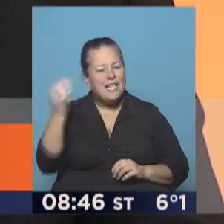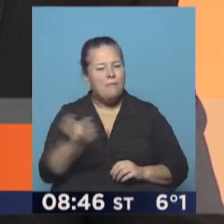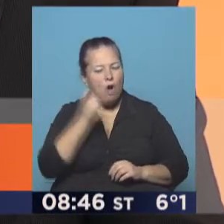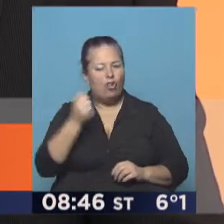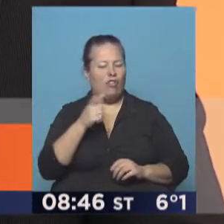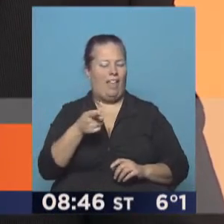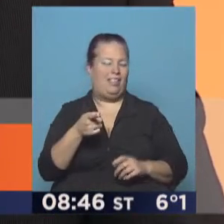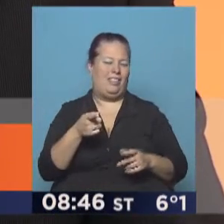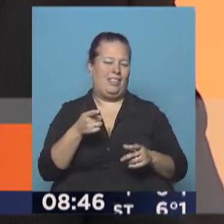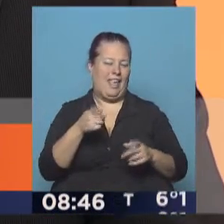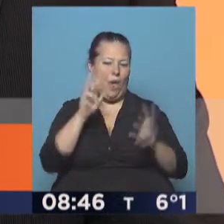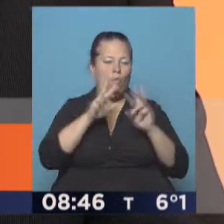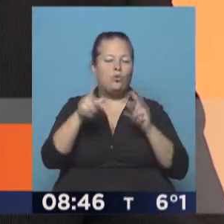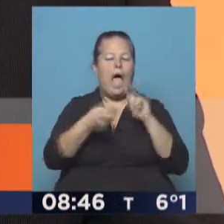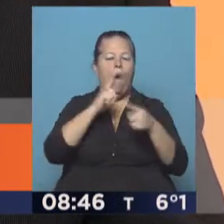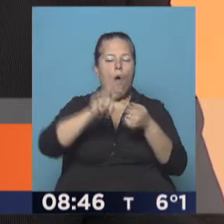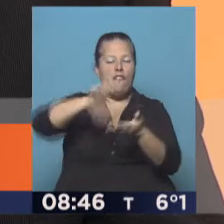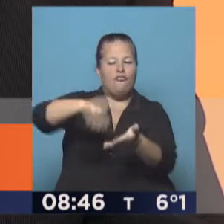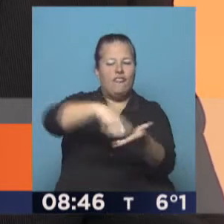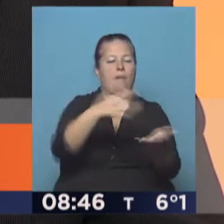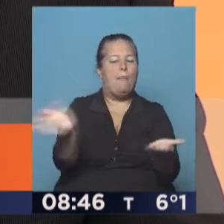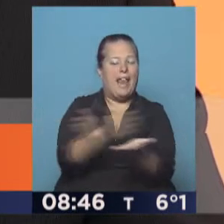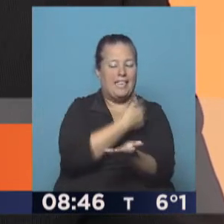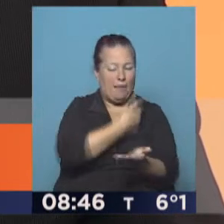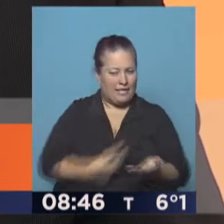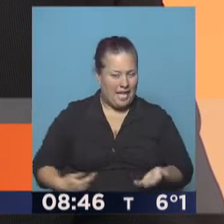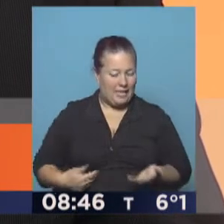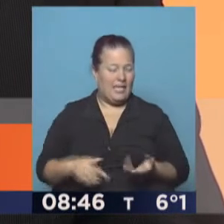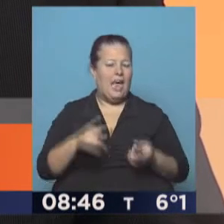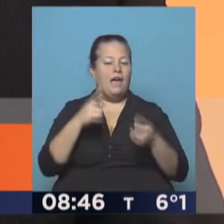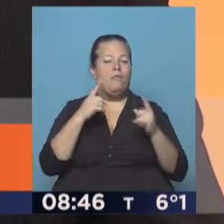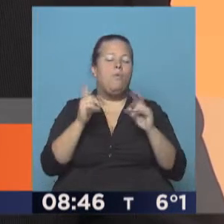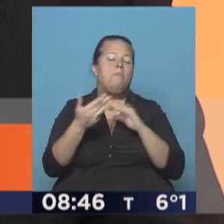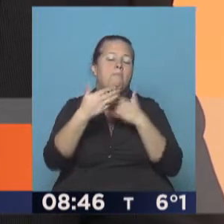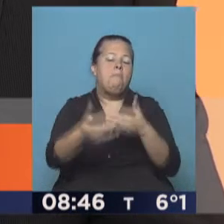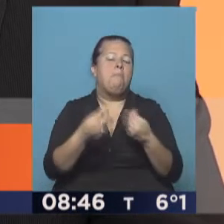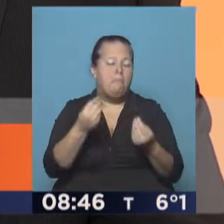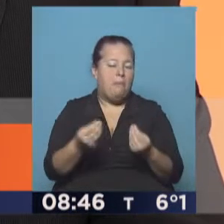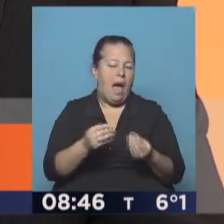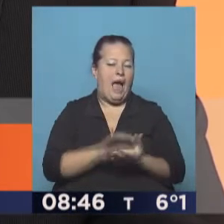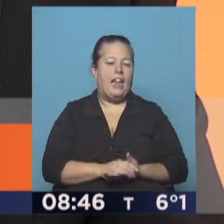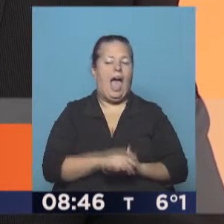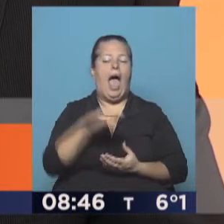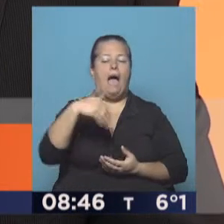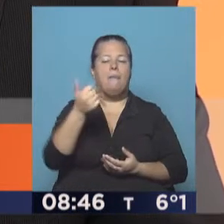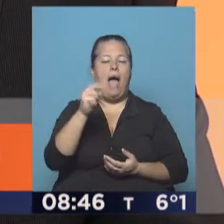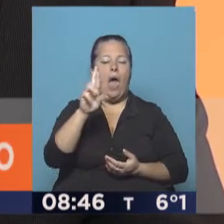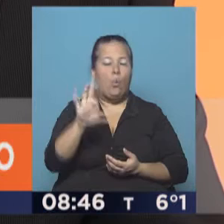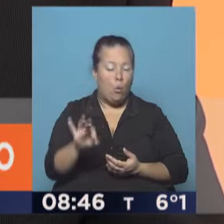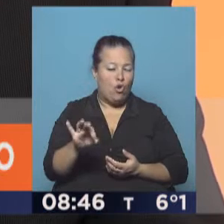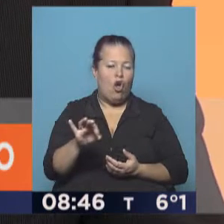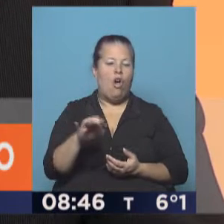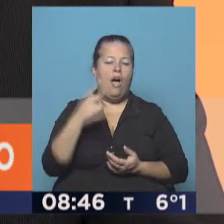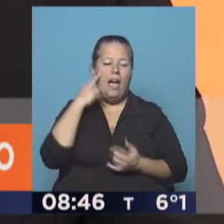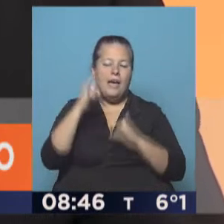importante hacer el referéndum revocatorio? En definitiva, un plebiscito para que Maduro, se